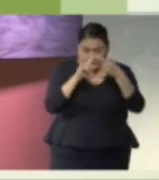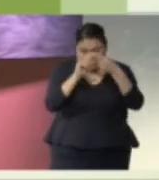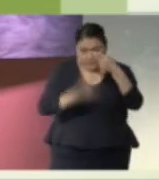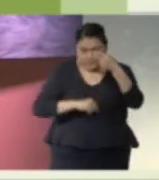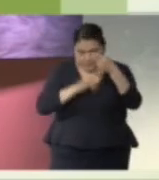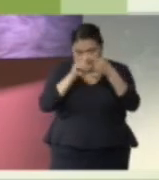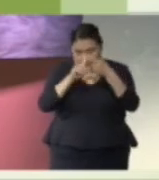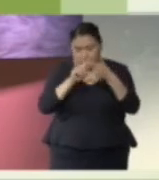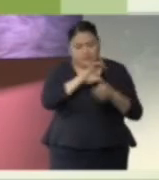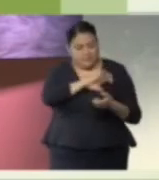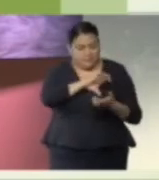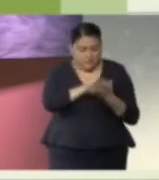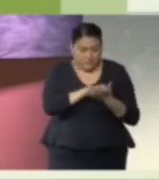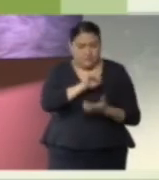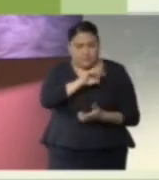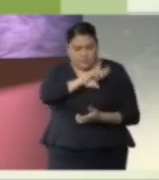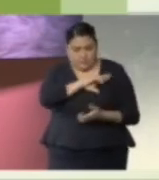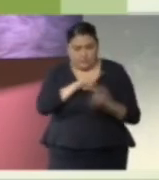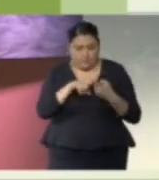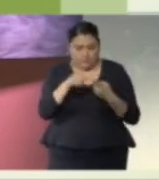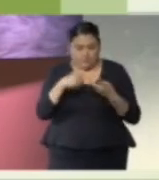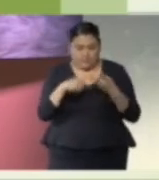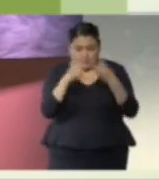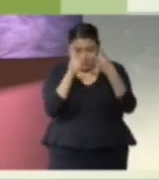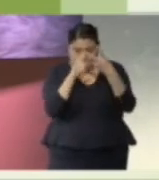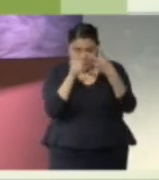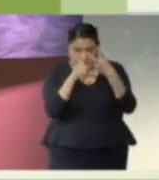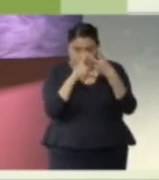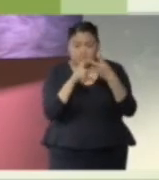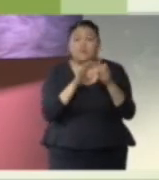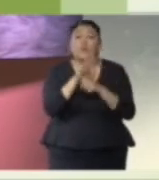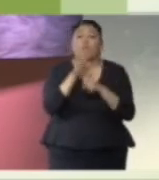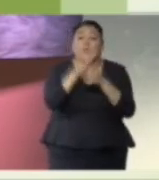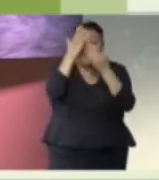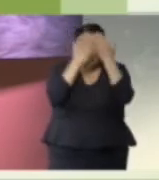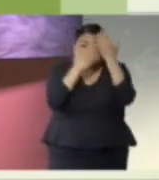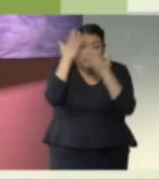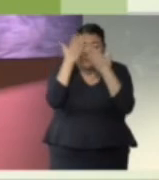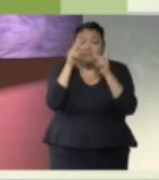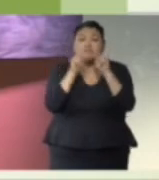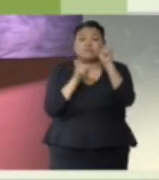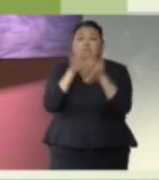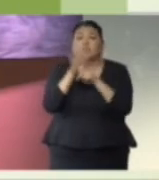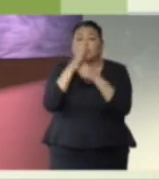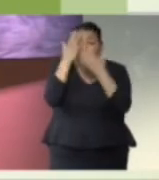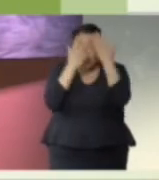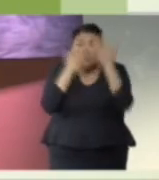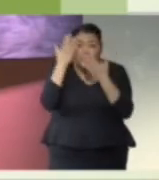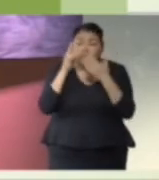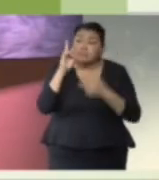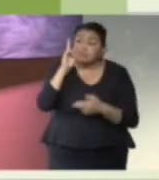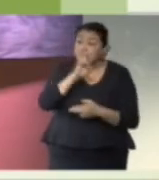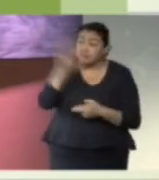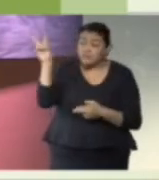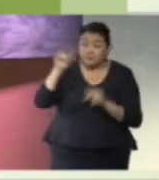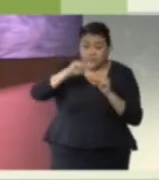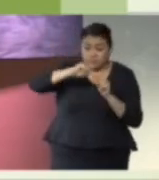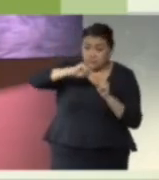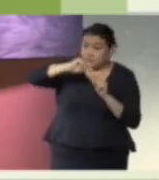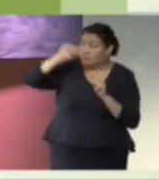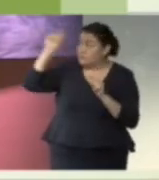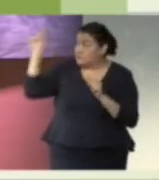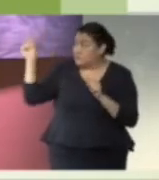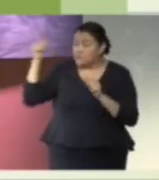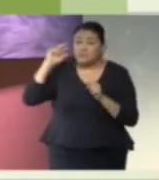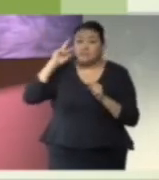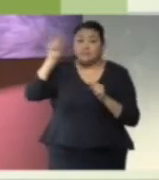una importancia fundamental es el nivel de educación. ¿Sí? Ustedes pueden observar cómo va creciendo